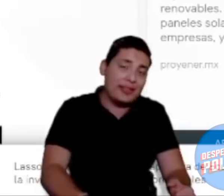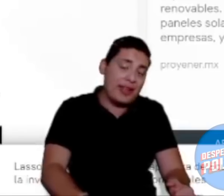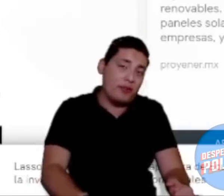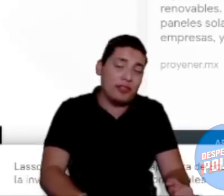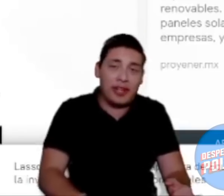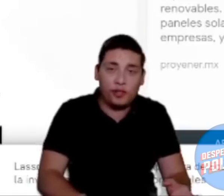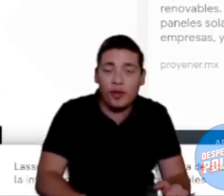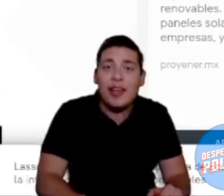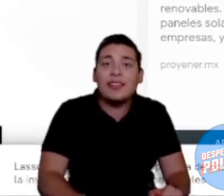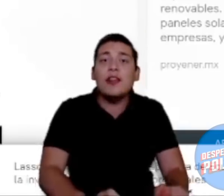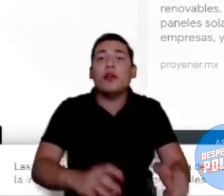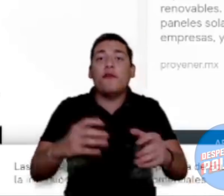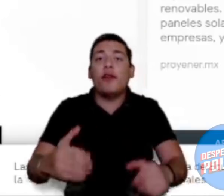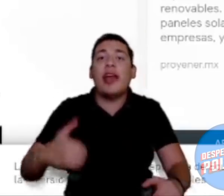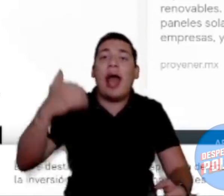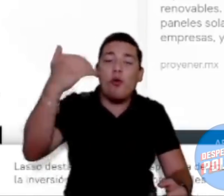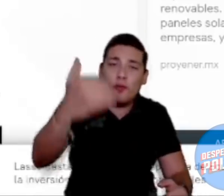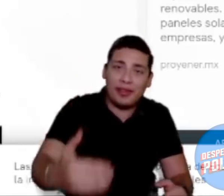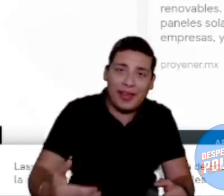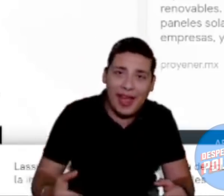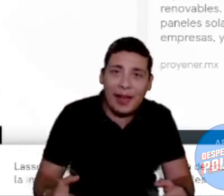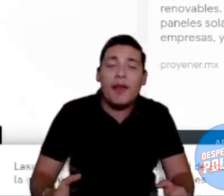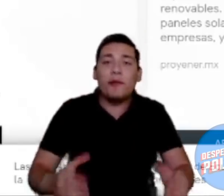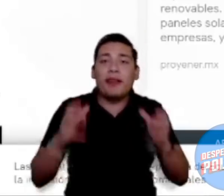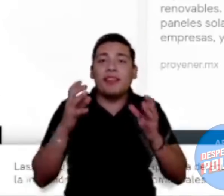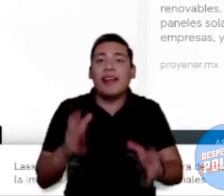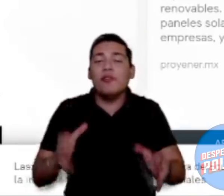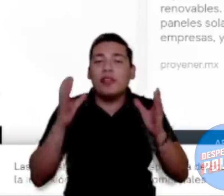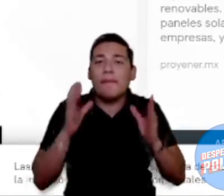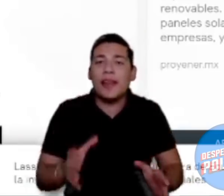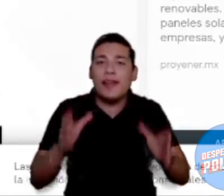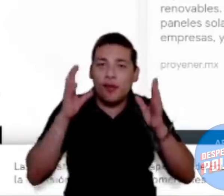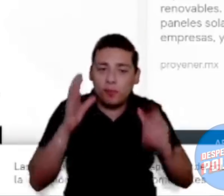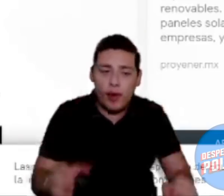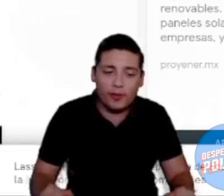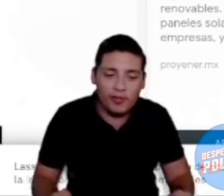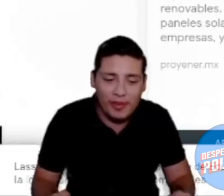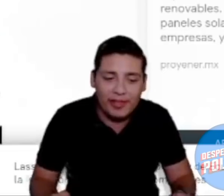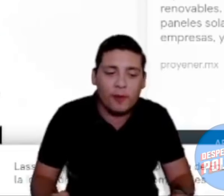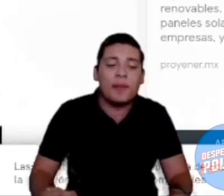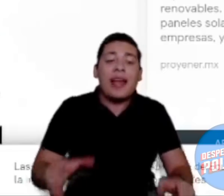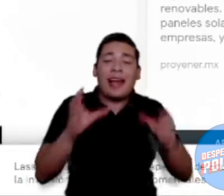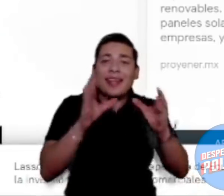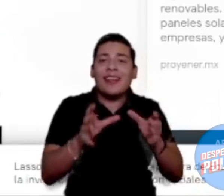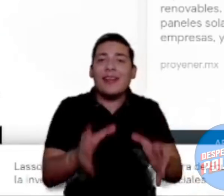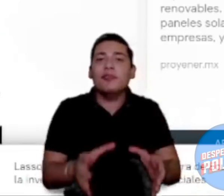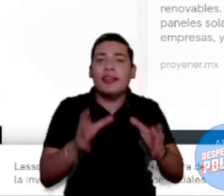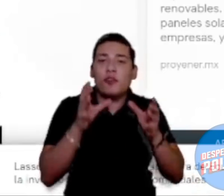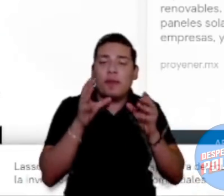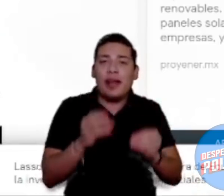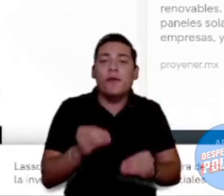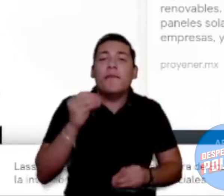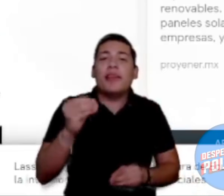empresas de nuestra nación, sino que fue aún más allá, privatizando también los puertos de México. Aquí tenemos